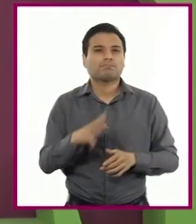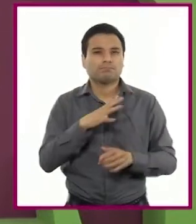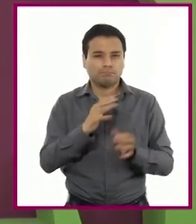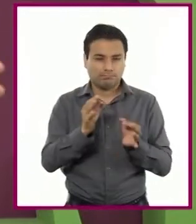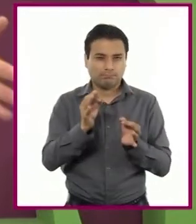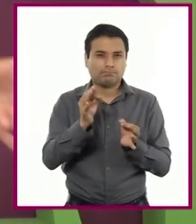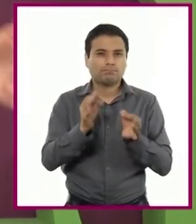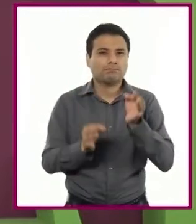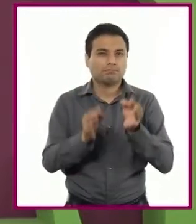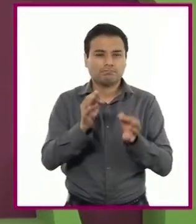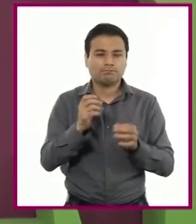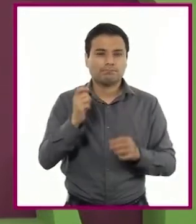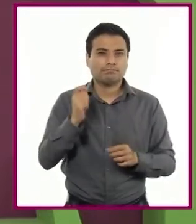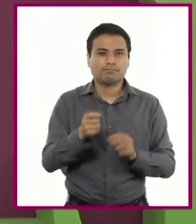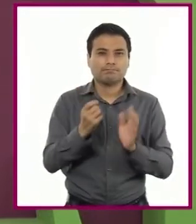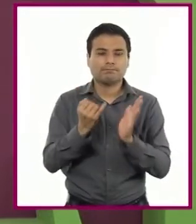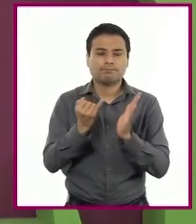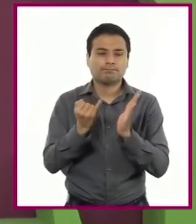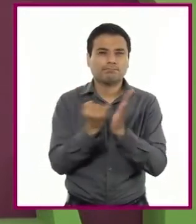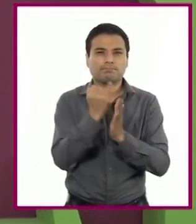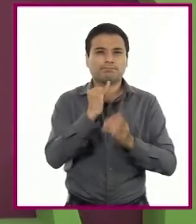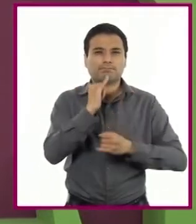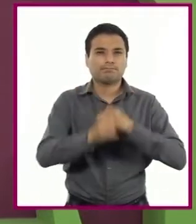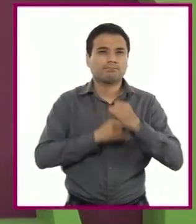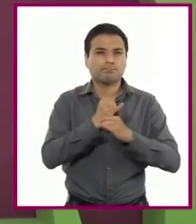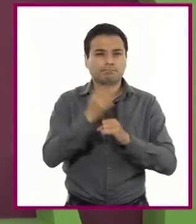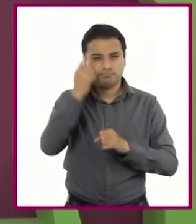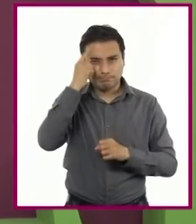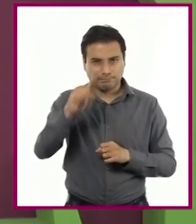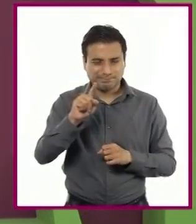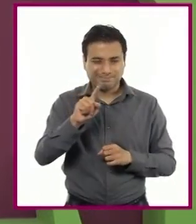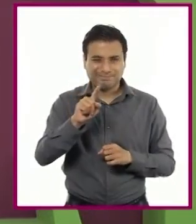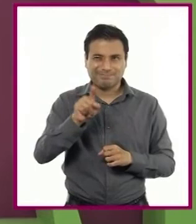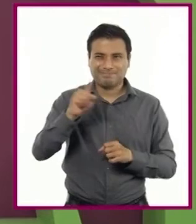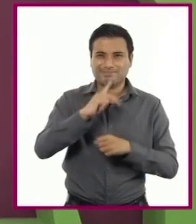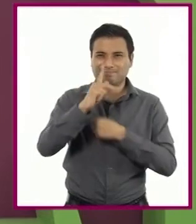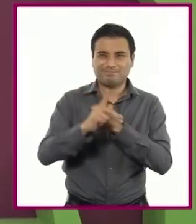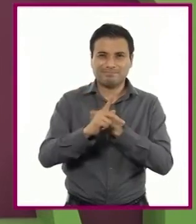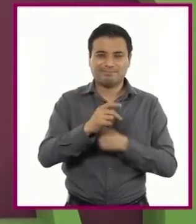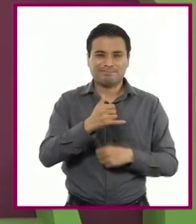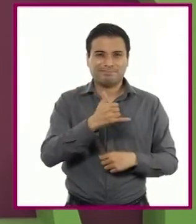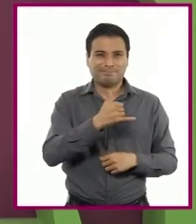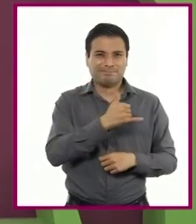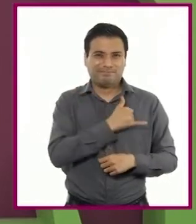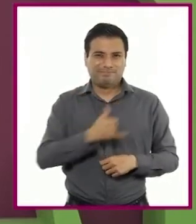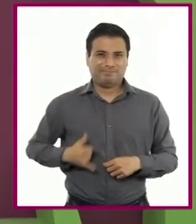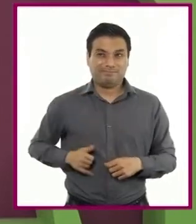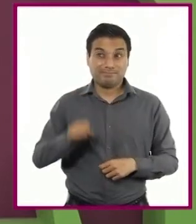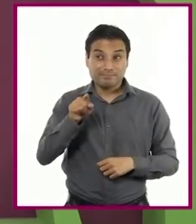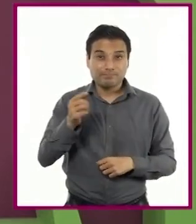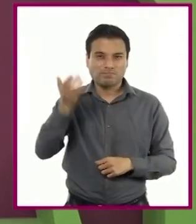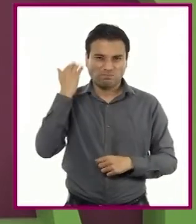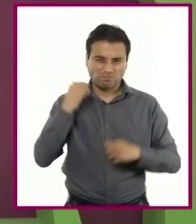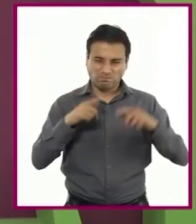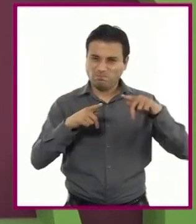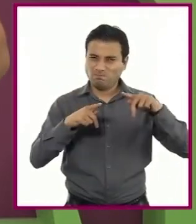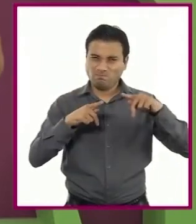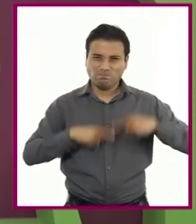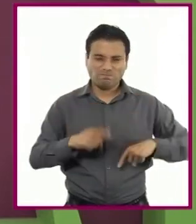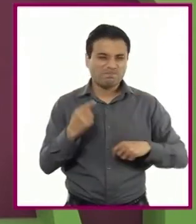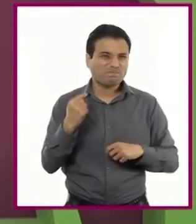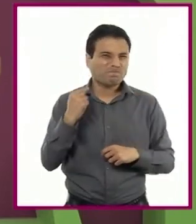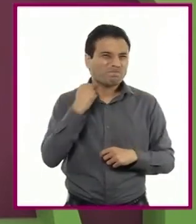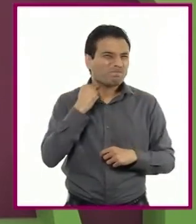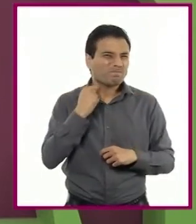Internacional para la ex Yugoslavia para juzgar a los principales responsables de genocidio, crímenes